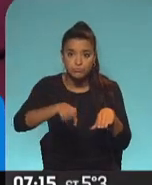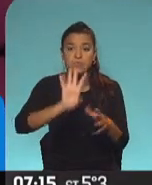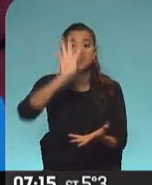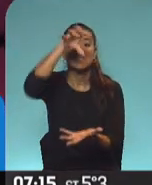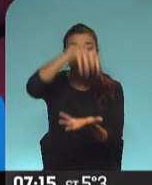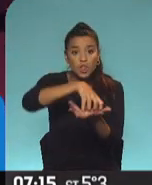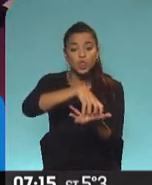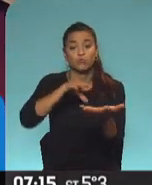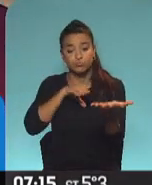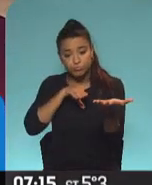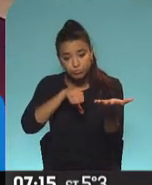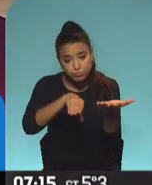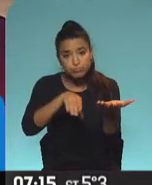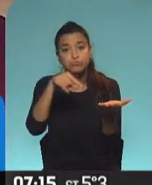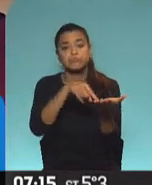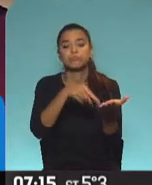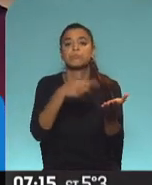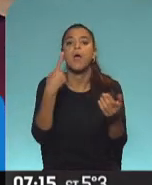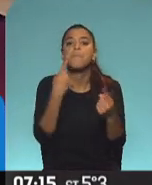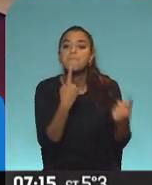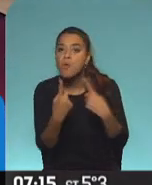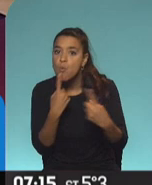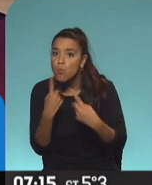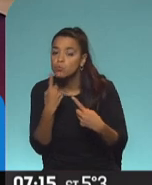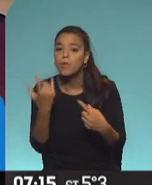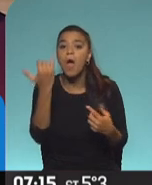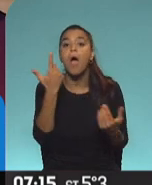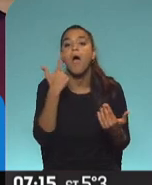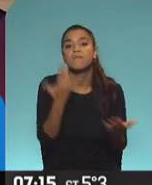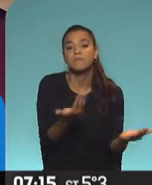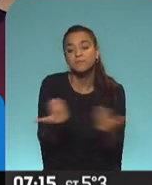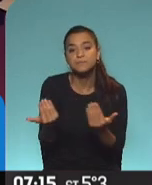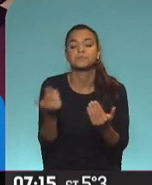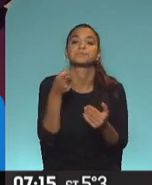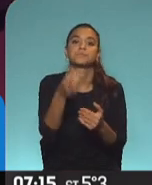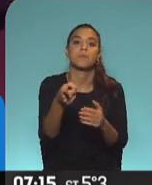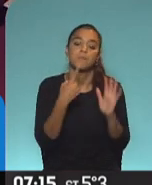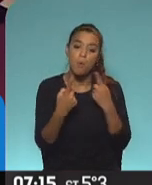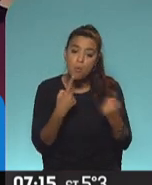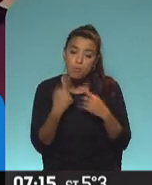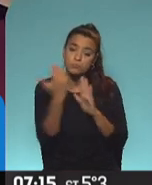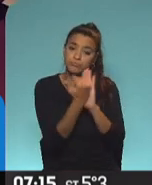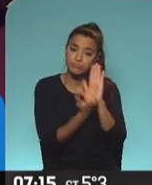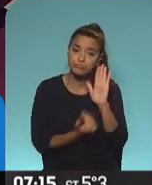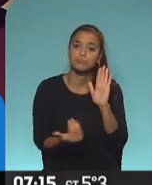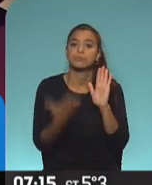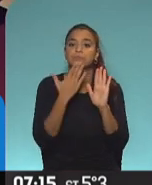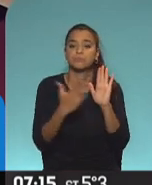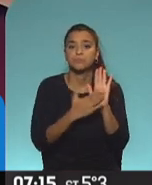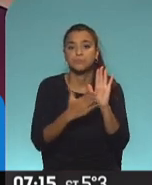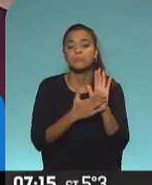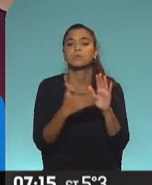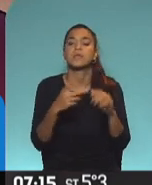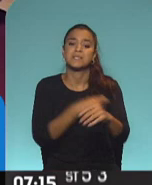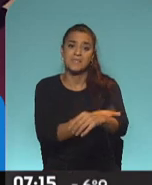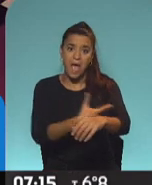centros modulares, se le va a hacer el triage, es decir, las preguntas médicas que así lo indican, se le va a hacer el testeo de saturado en